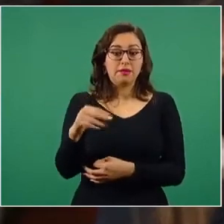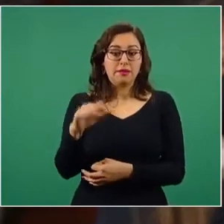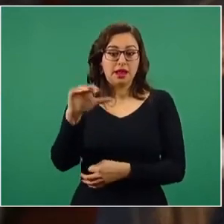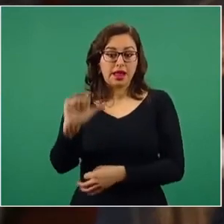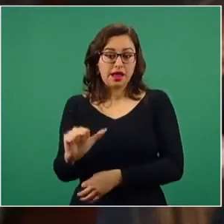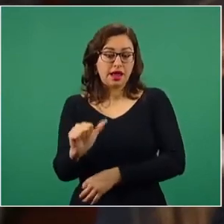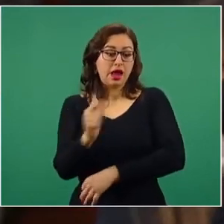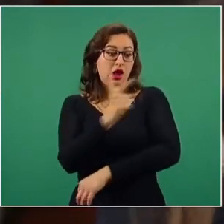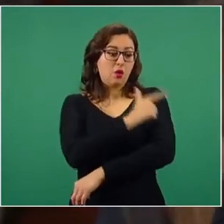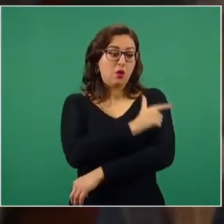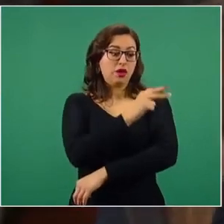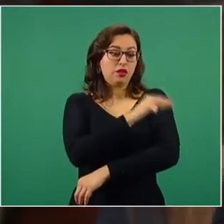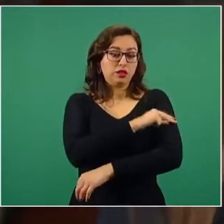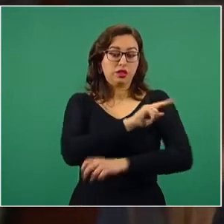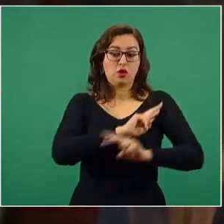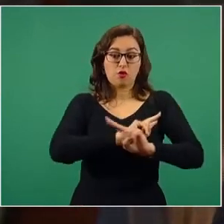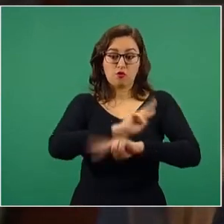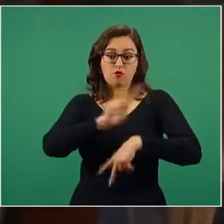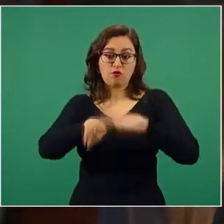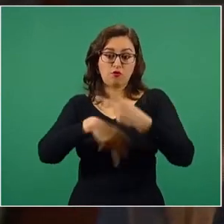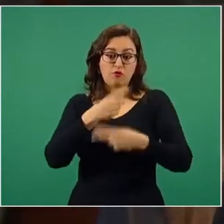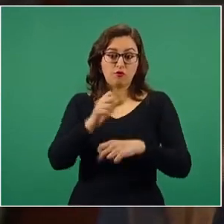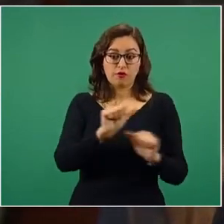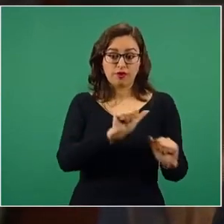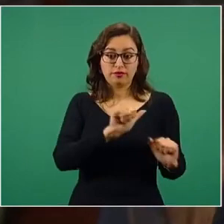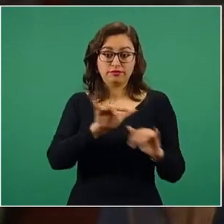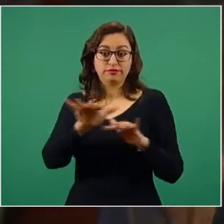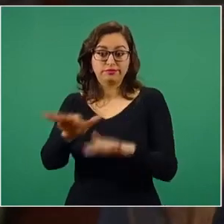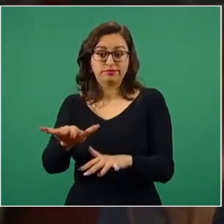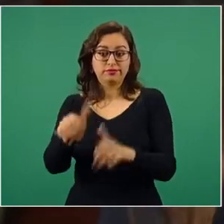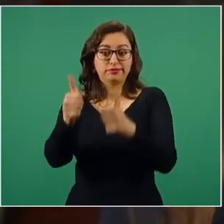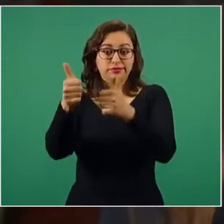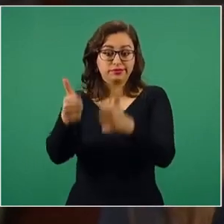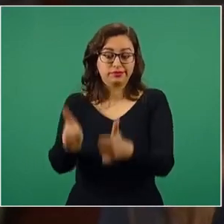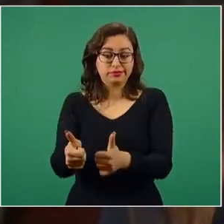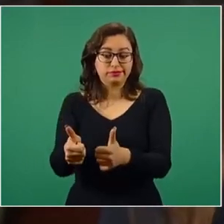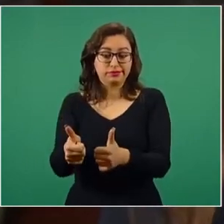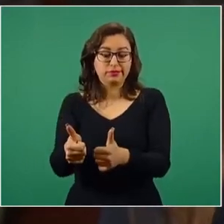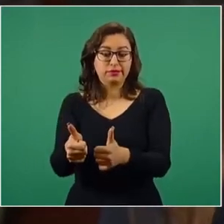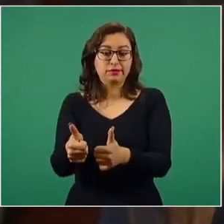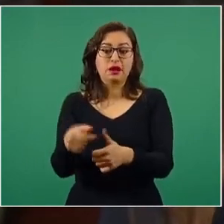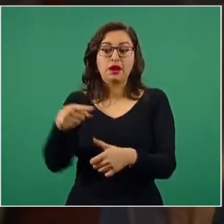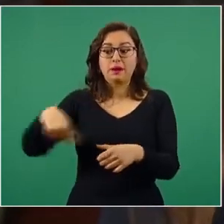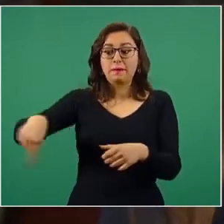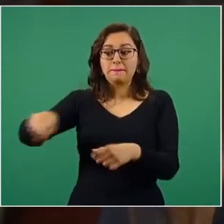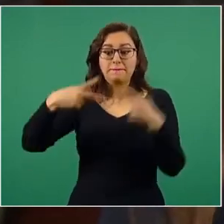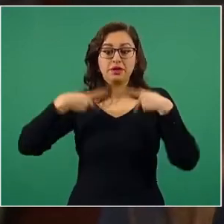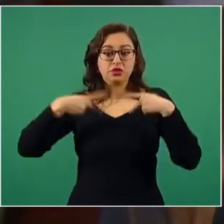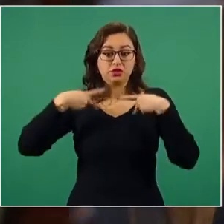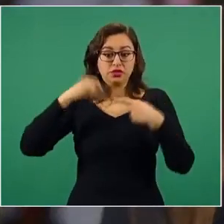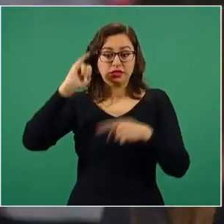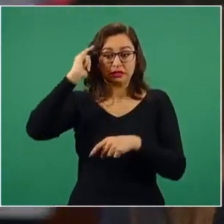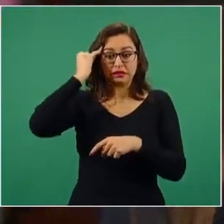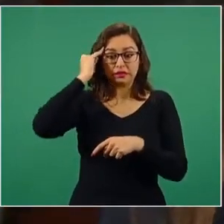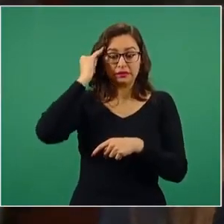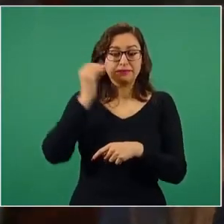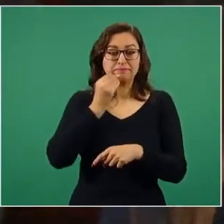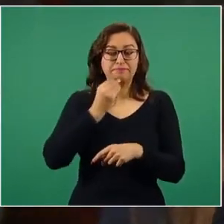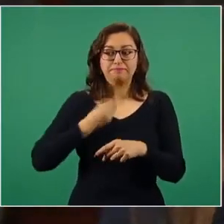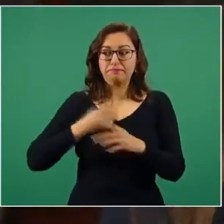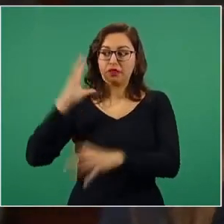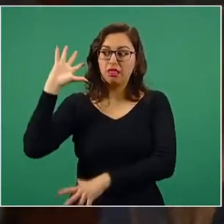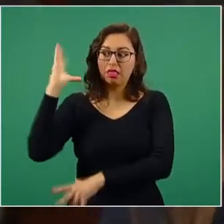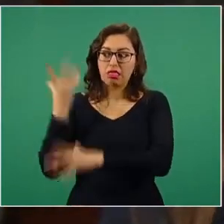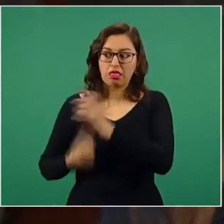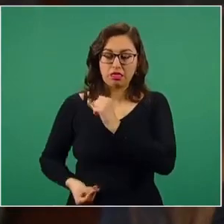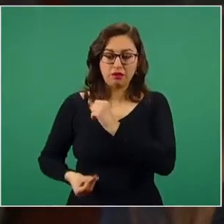fueron desplazados los indígenas de ese poblado. Mañana va a ser un mes y no se les permitió el acceso